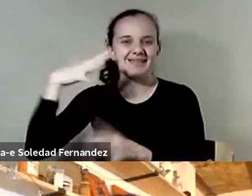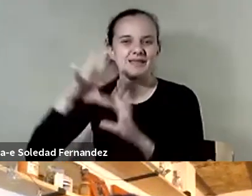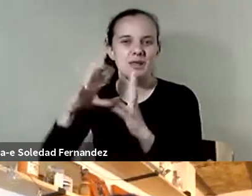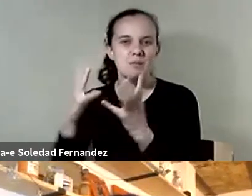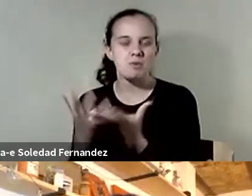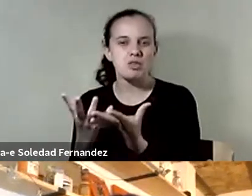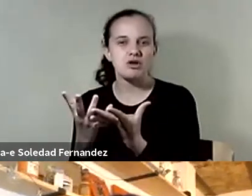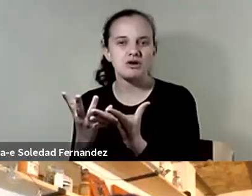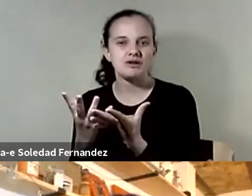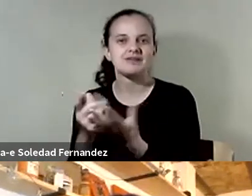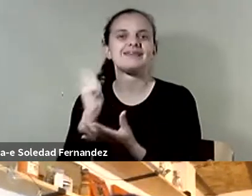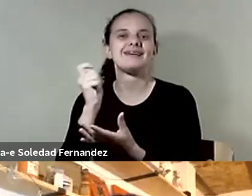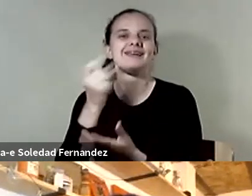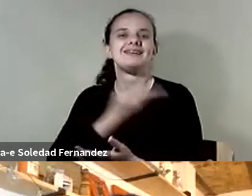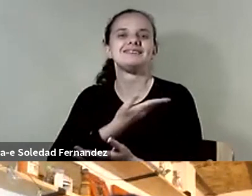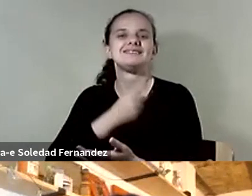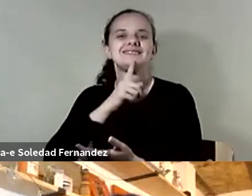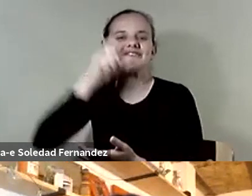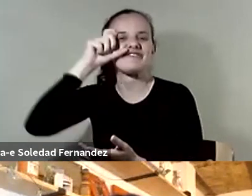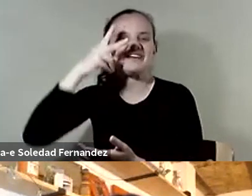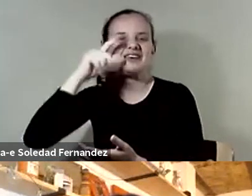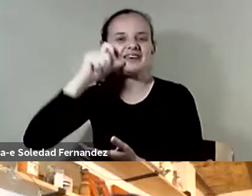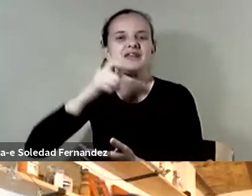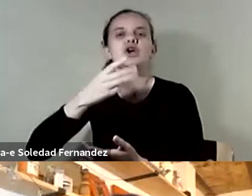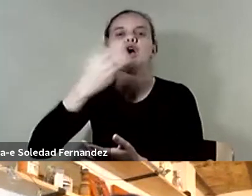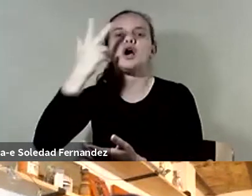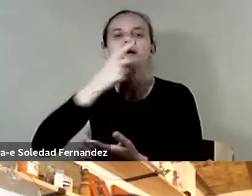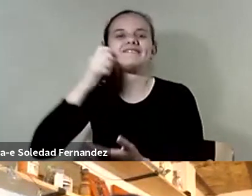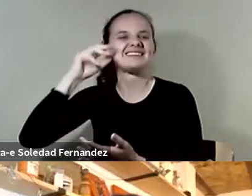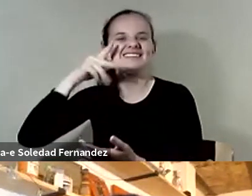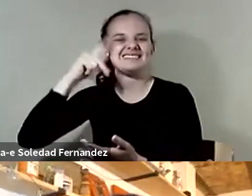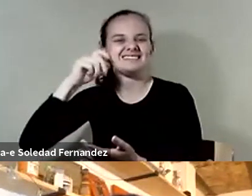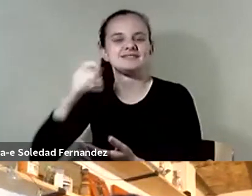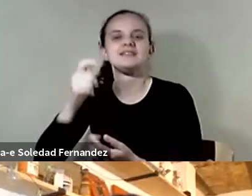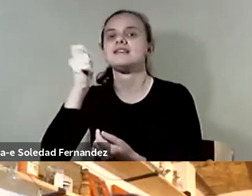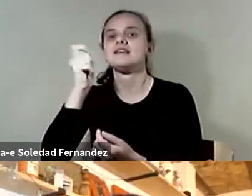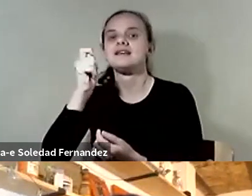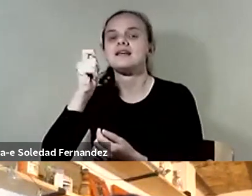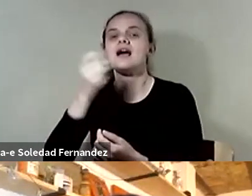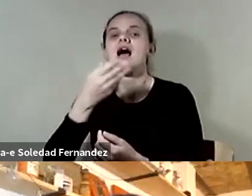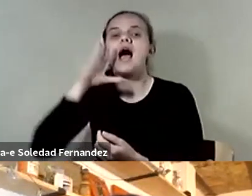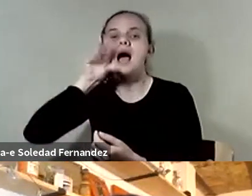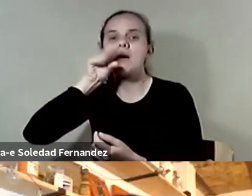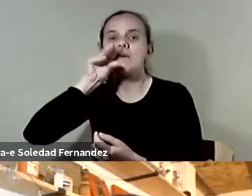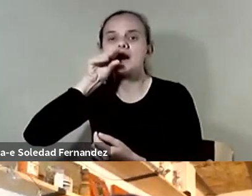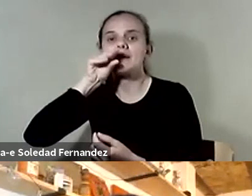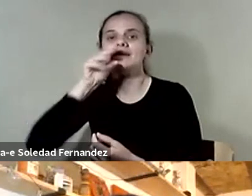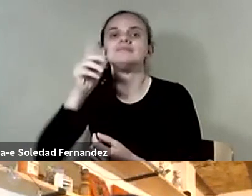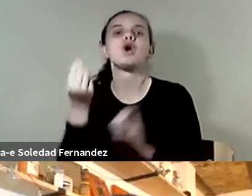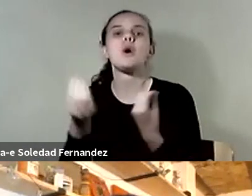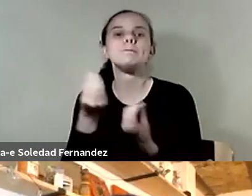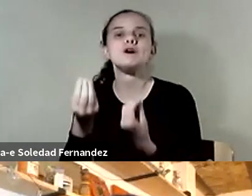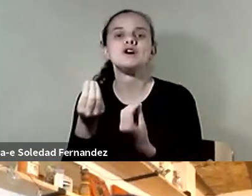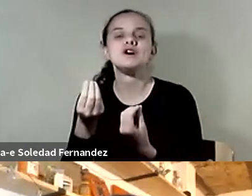a la tecnología, y si no hubiera podido hablar gracias a la tecnología, ¿quiénes perdían más? ¿La humanidad o él? Y definitivamente